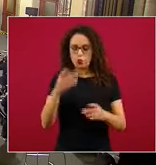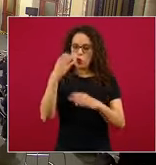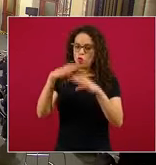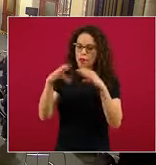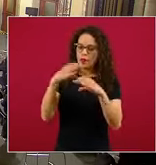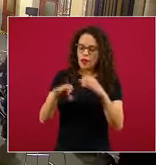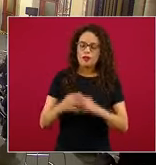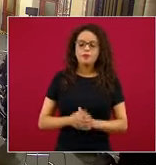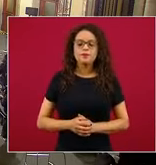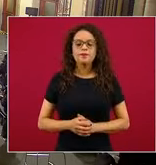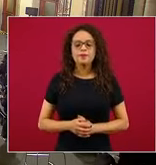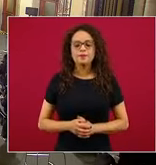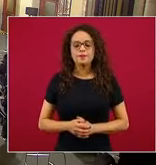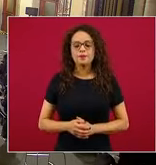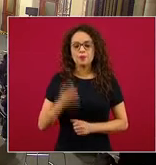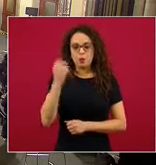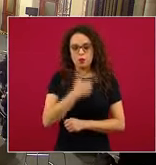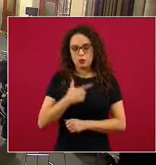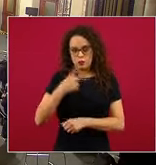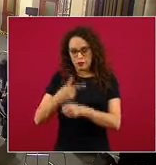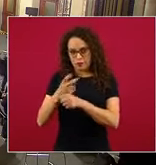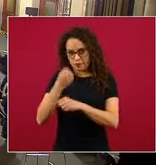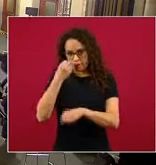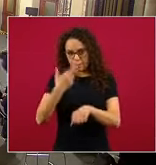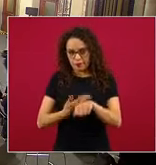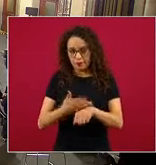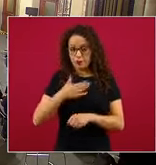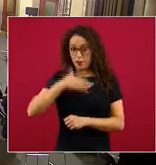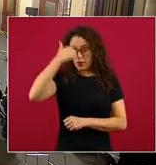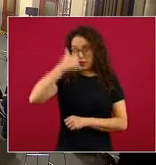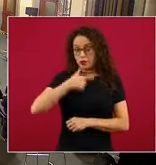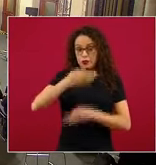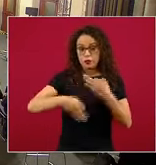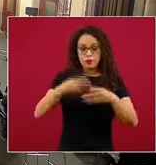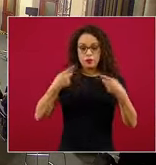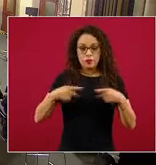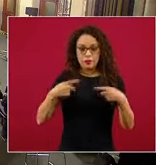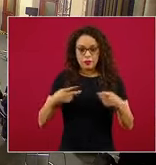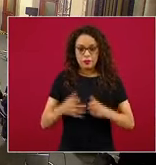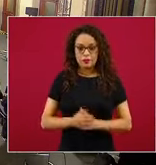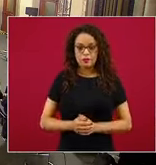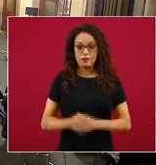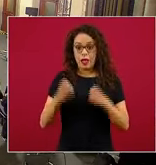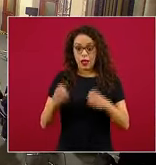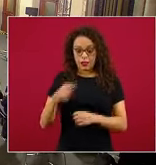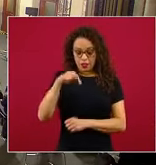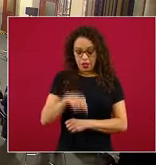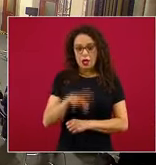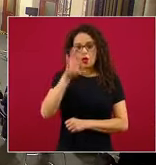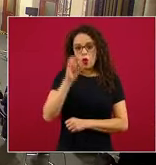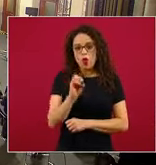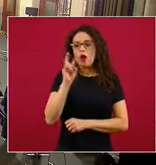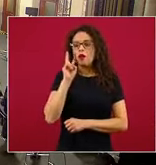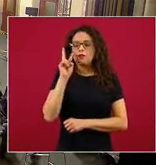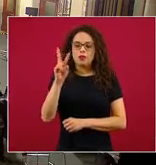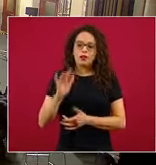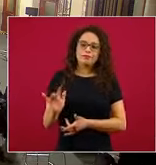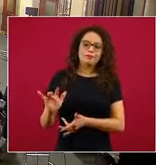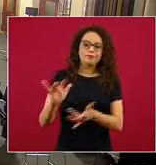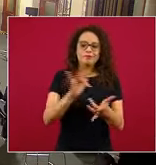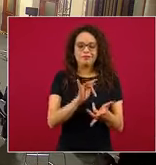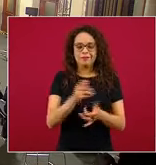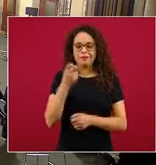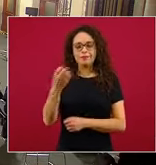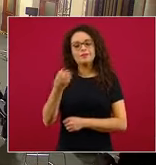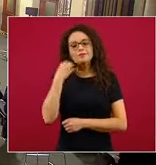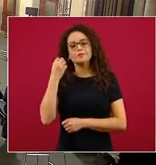señor subsecretario. Muy buenas noches a todas las personas que, ya sea de manera presencial o virtual, nos acompañan en esta conferencia